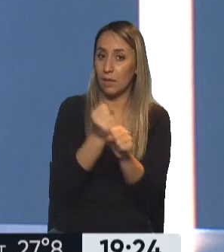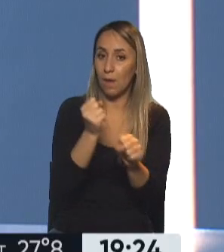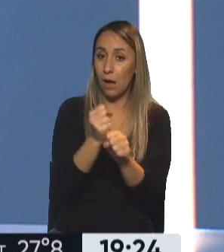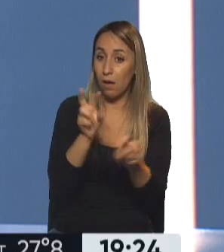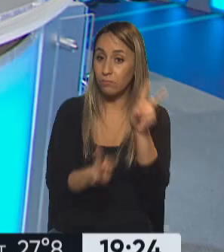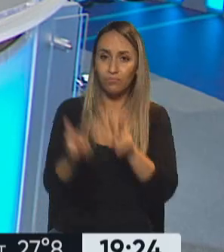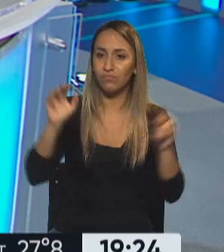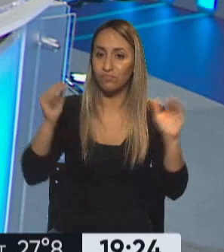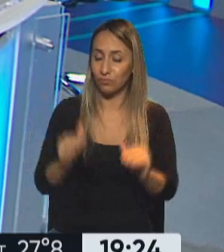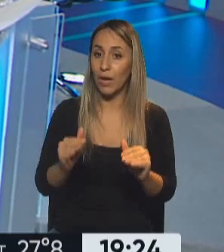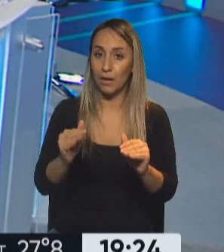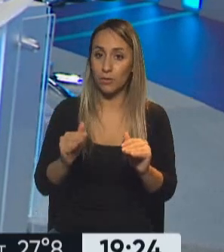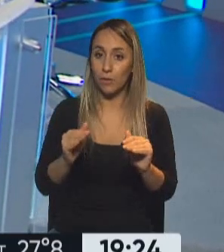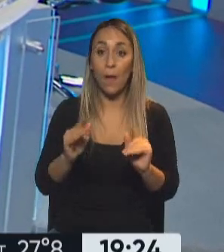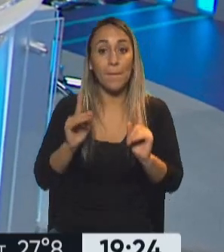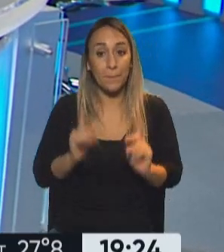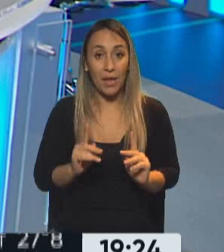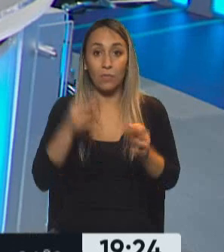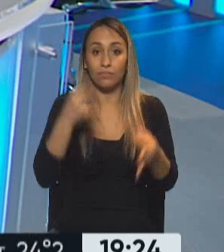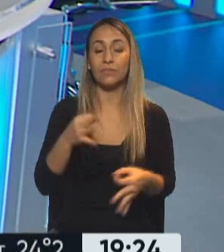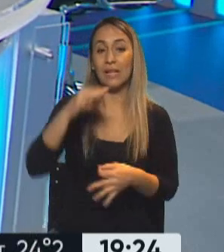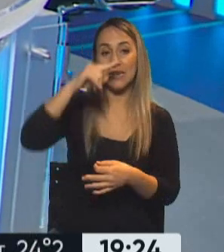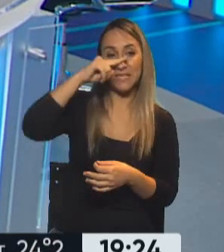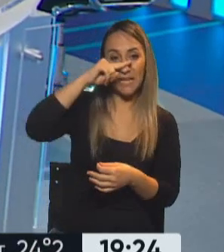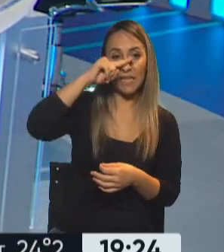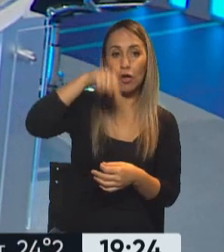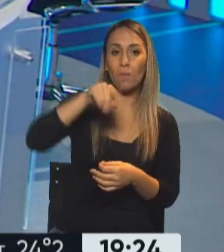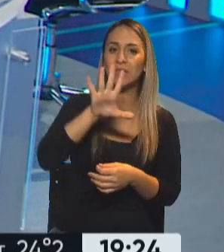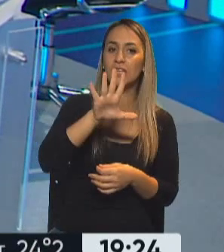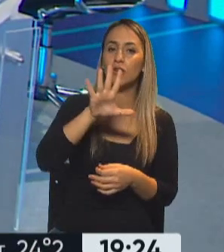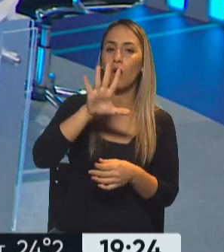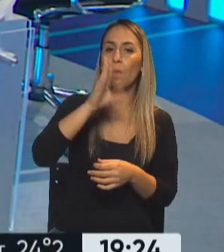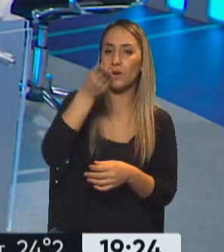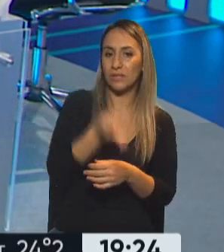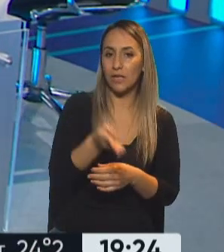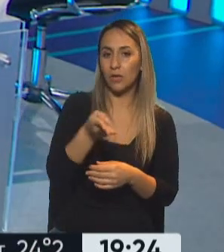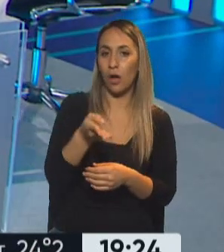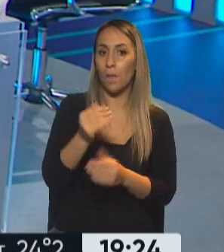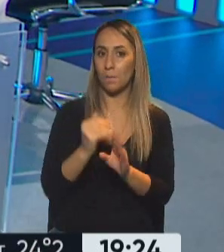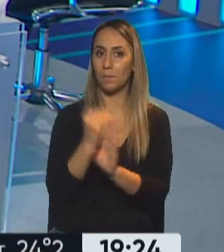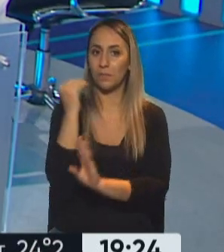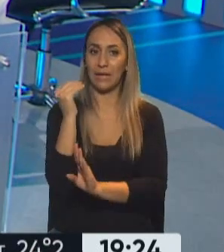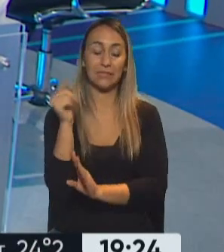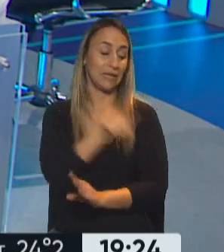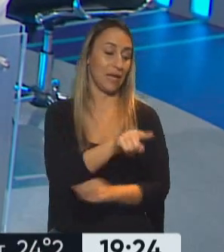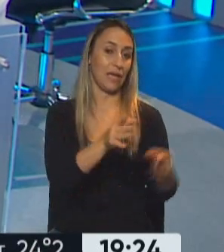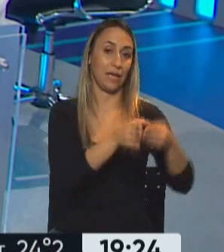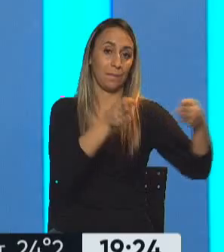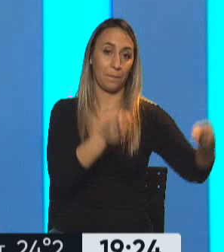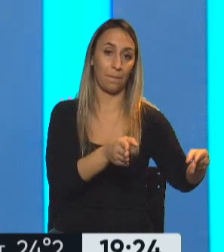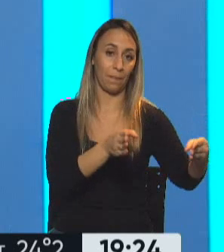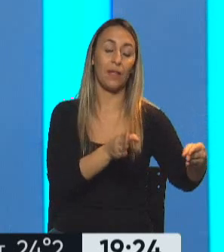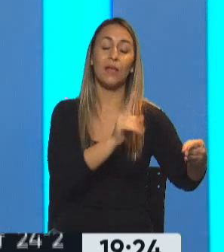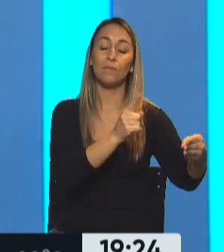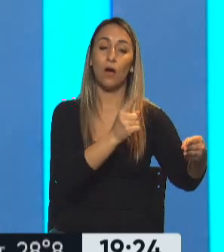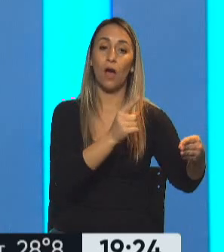influye. Exactamente. Pero está 7,5 puntos por encima del mismo trimestre de 2020. Recordemos, bien. Claro. O en un momento en donde